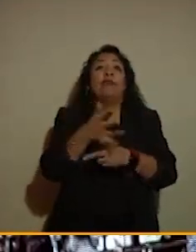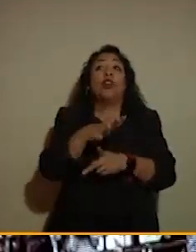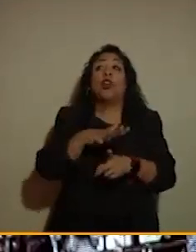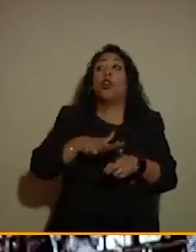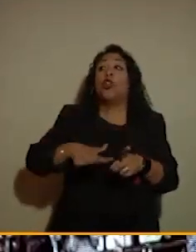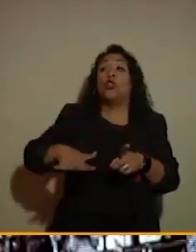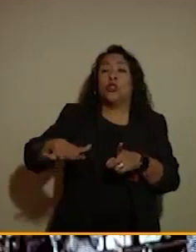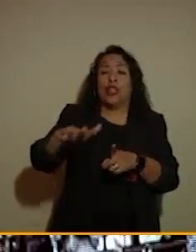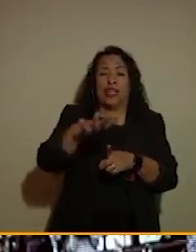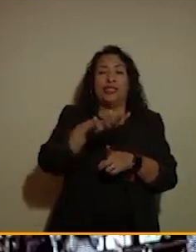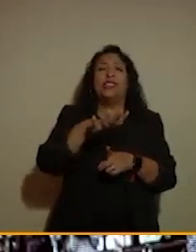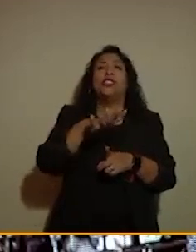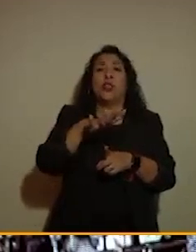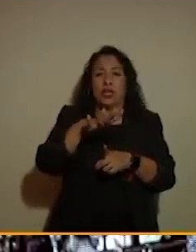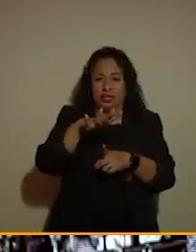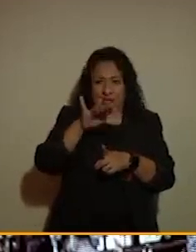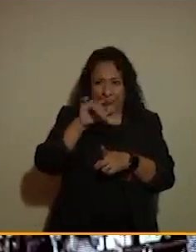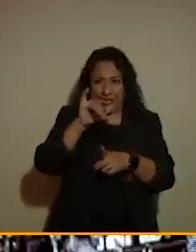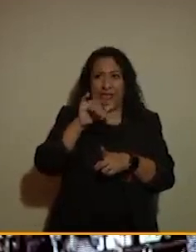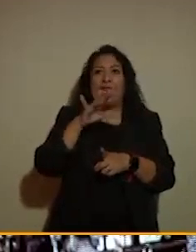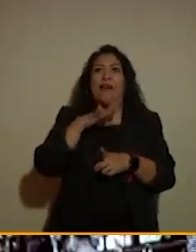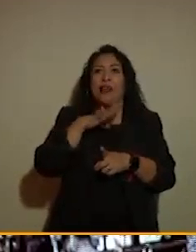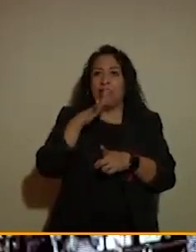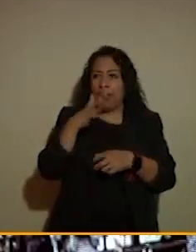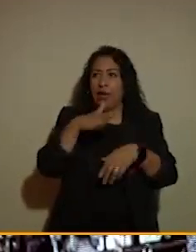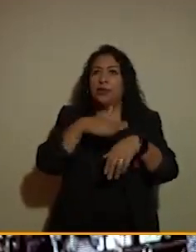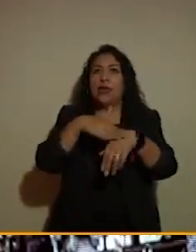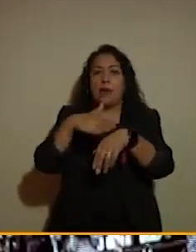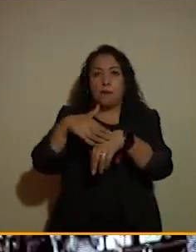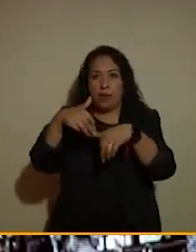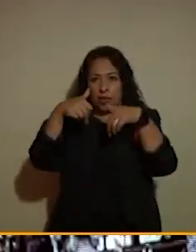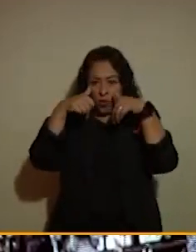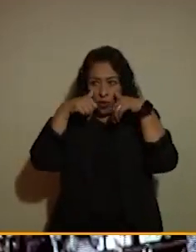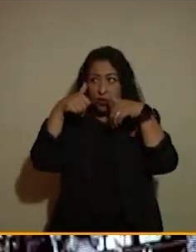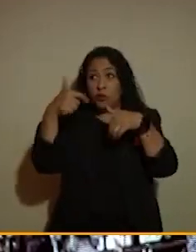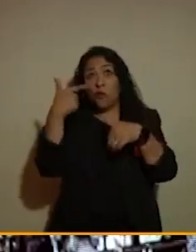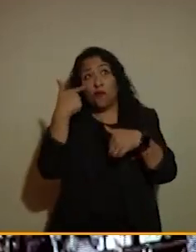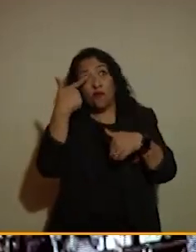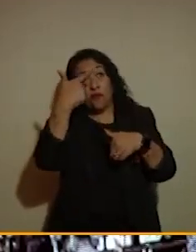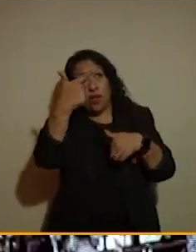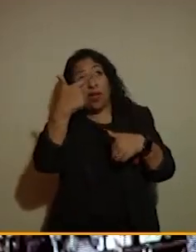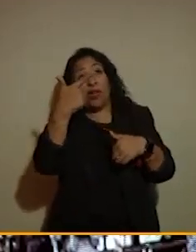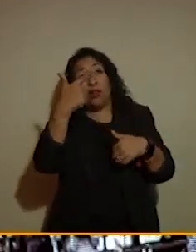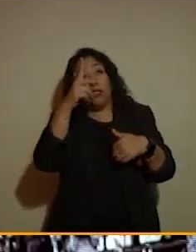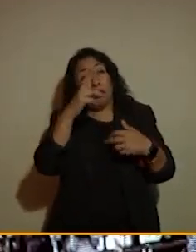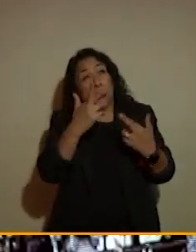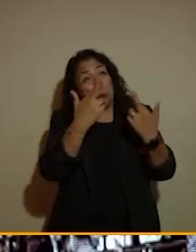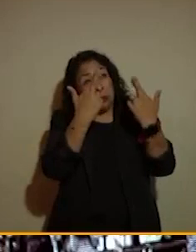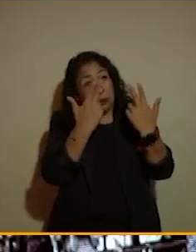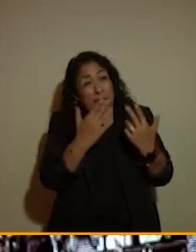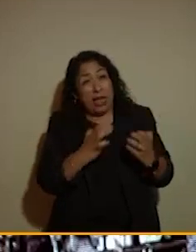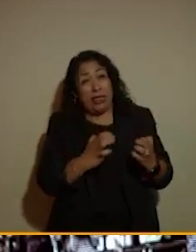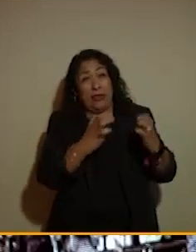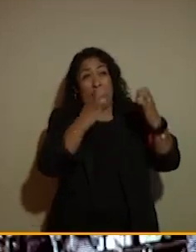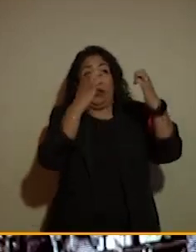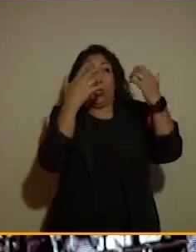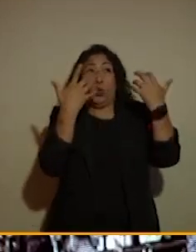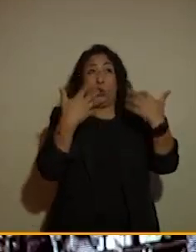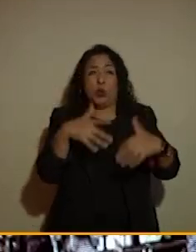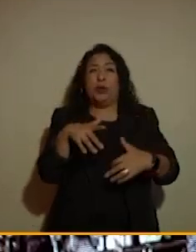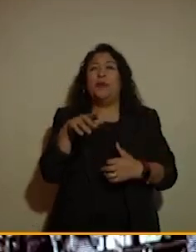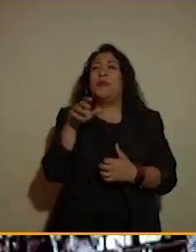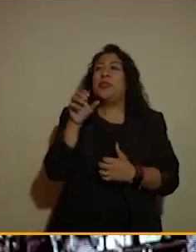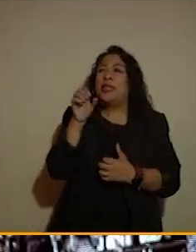en el que sí se había hecho un gran llamado de atención sobre las condiciones deplorables de este edificio, ¿no? Y si bien